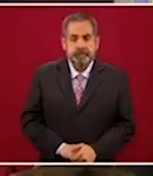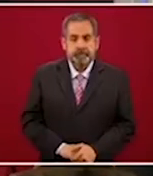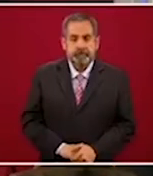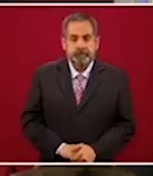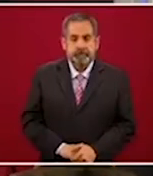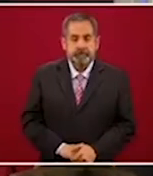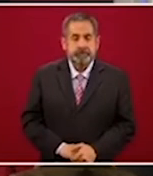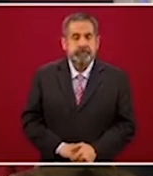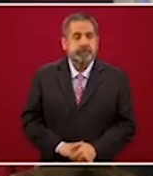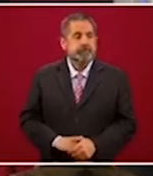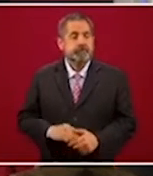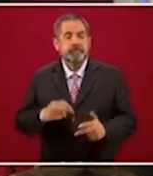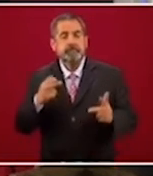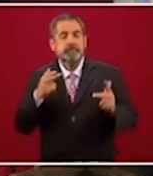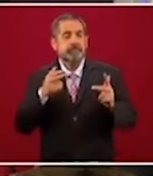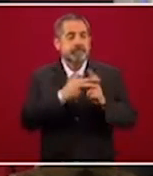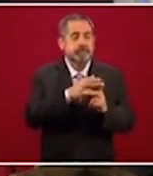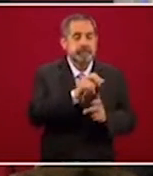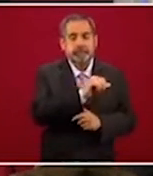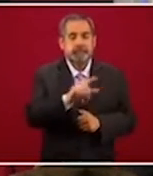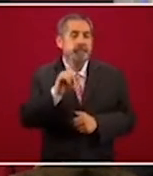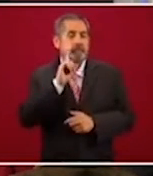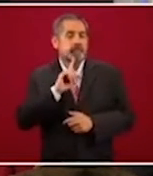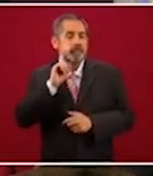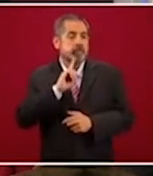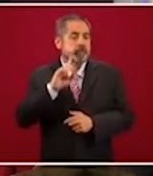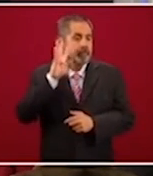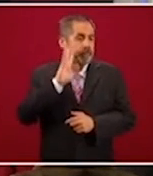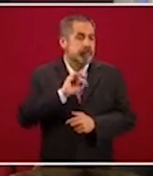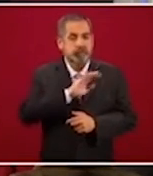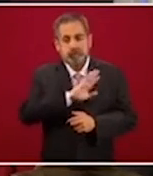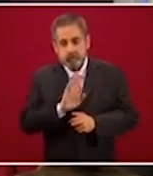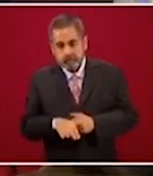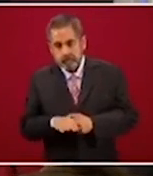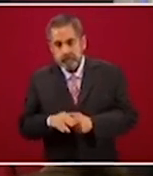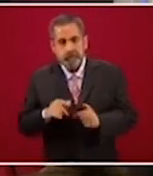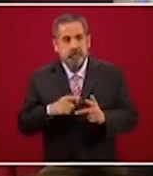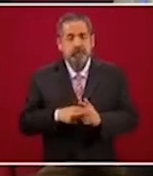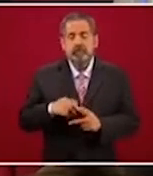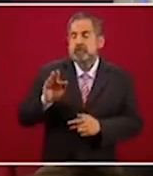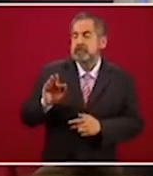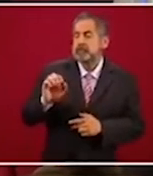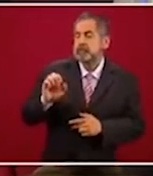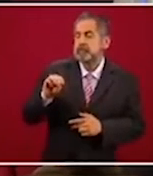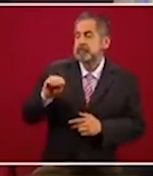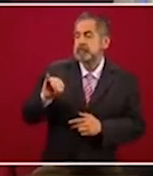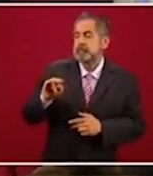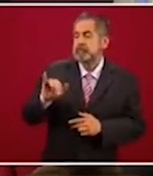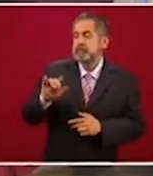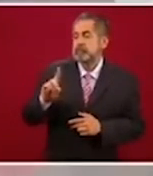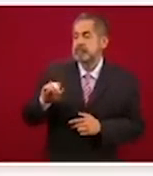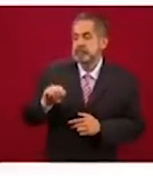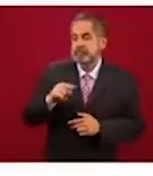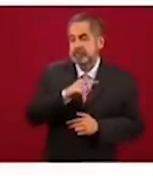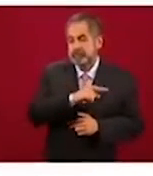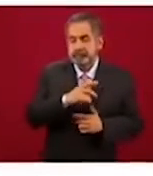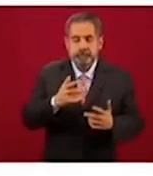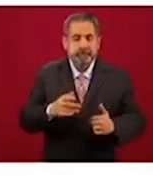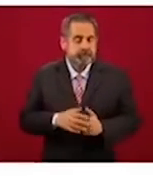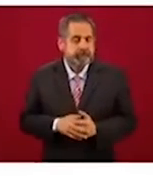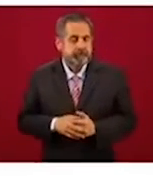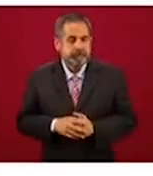el feminicidio esta es la tendencia histórica no hay nada